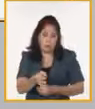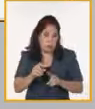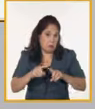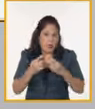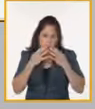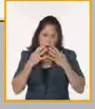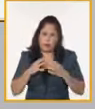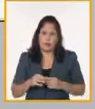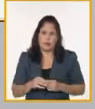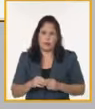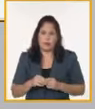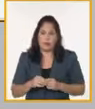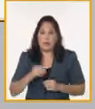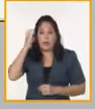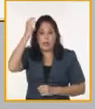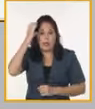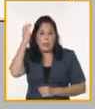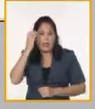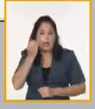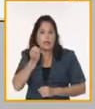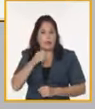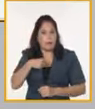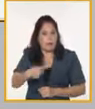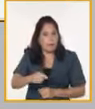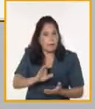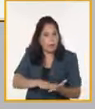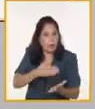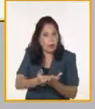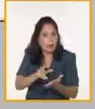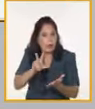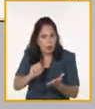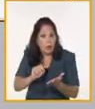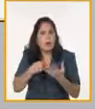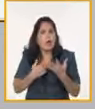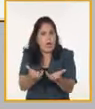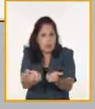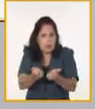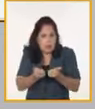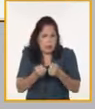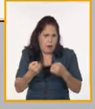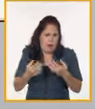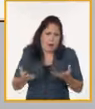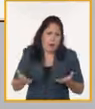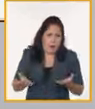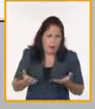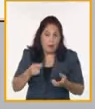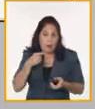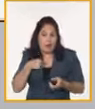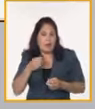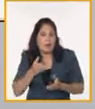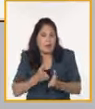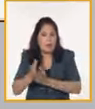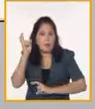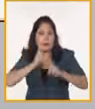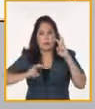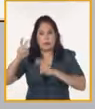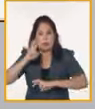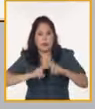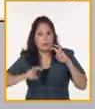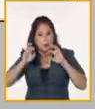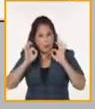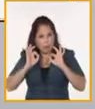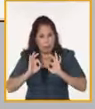no criterios observaciones propuestas también las vamos a recibir porque tenemos que mantener un estudio permanente y constante